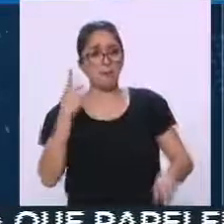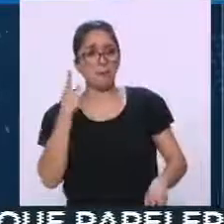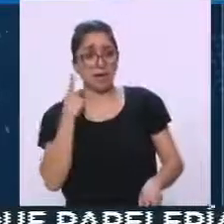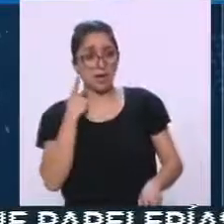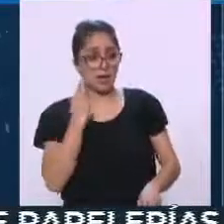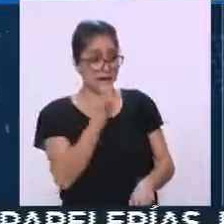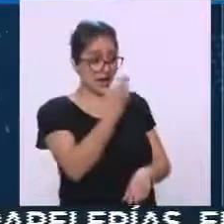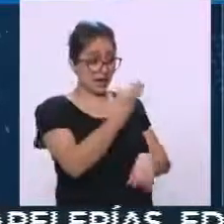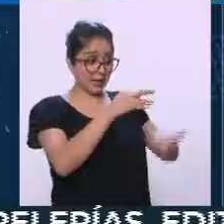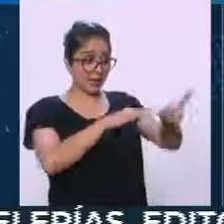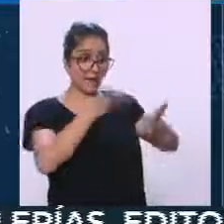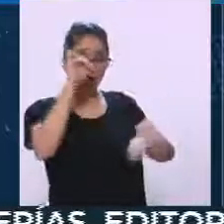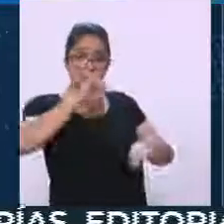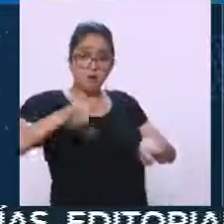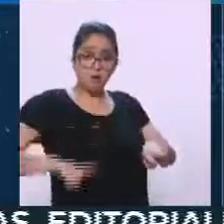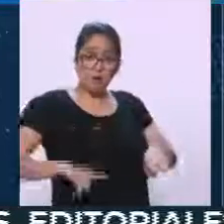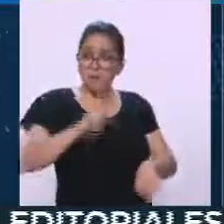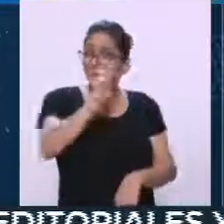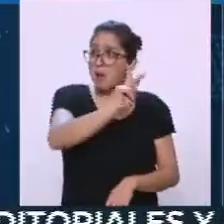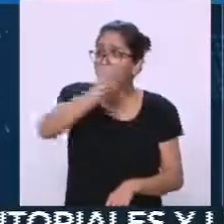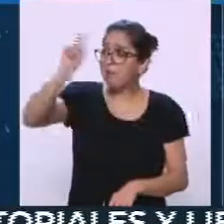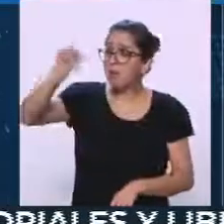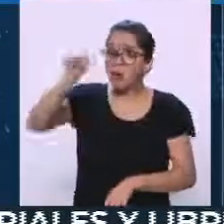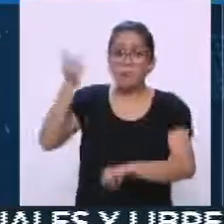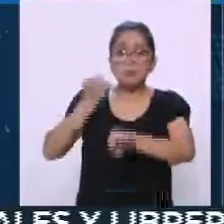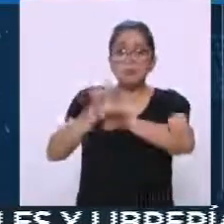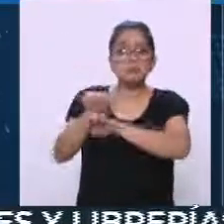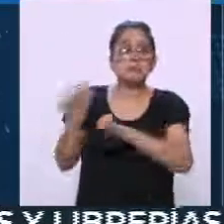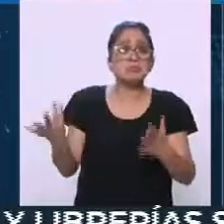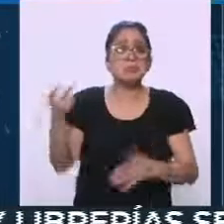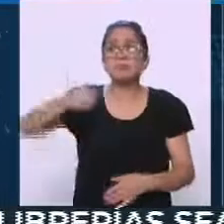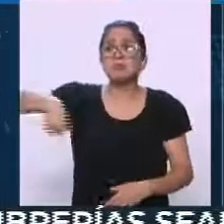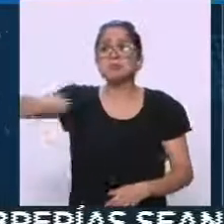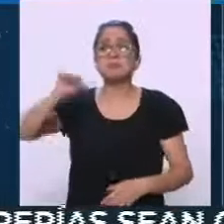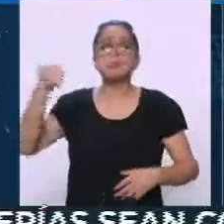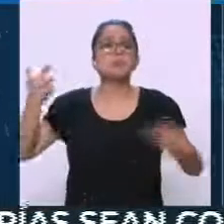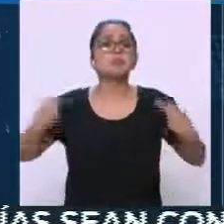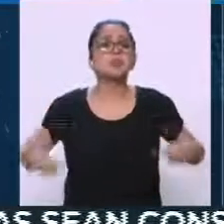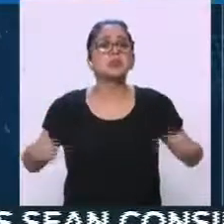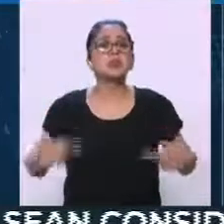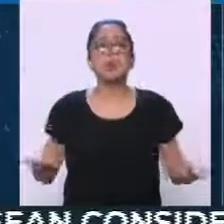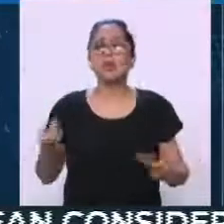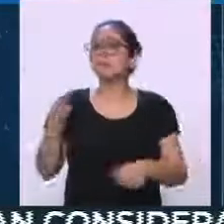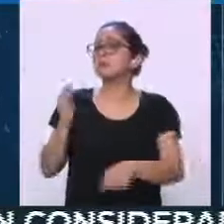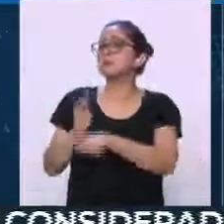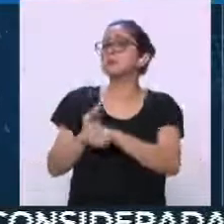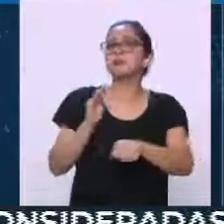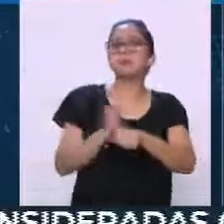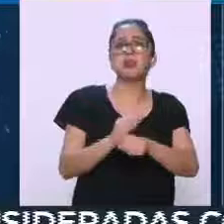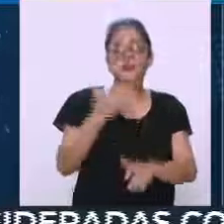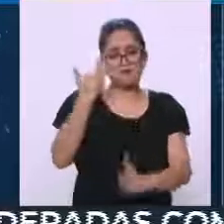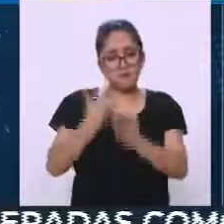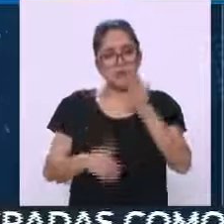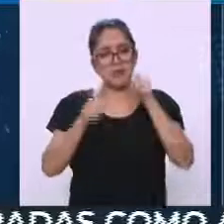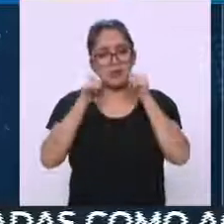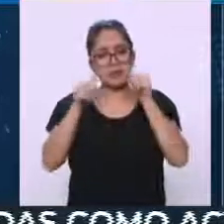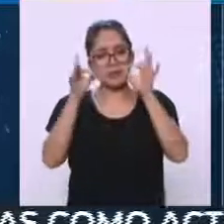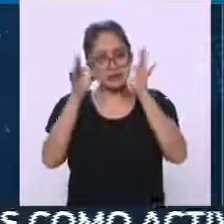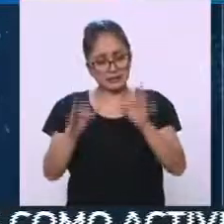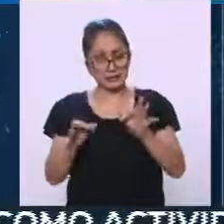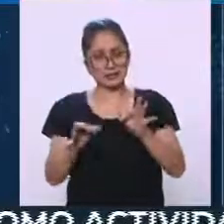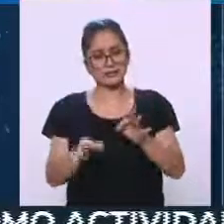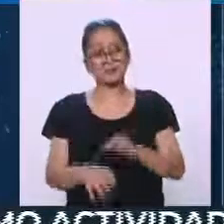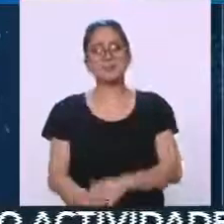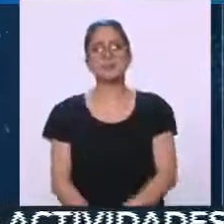estados y que lejos de eso parecería que no se quieren hacer responsables de sus propias definiciones. Pero sí, fíjate que es diferente.